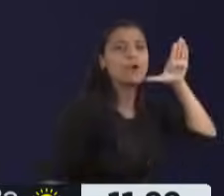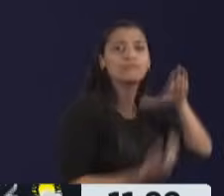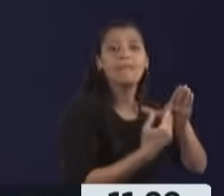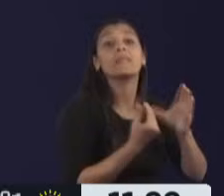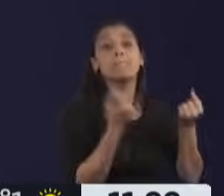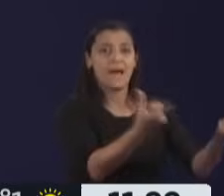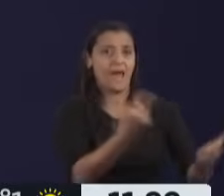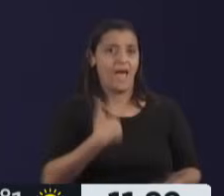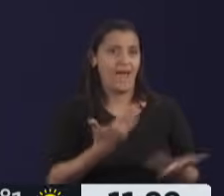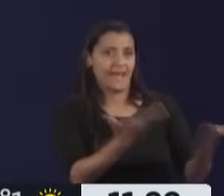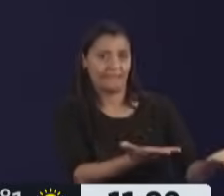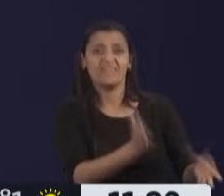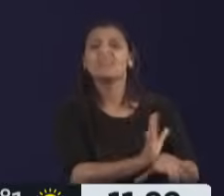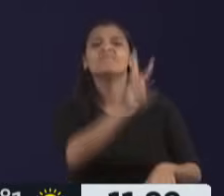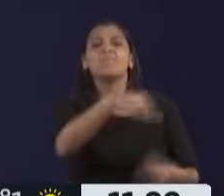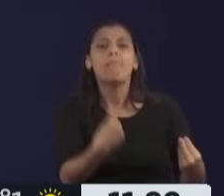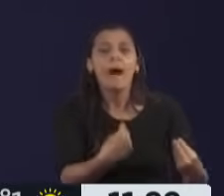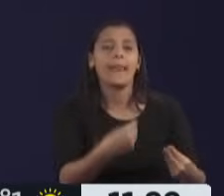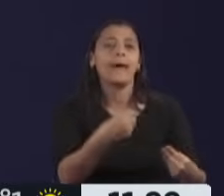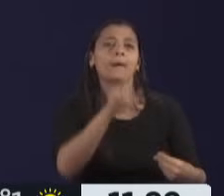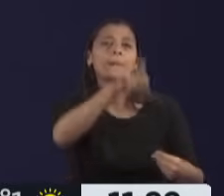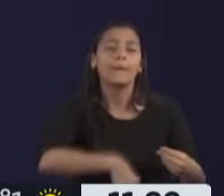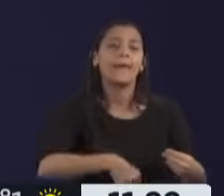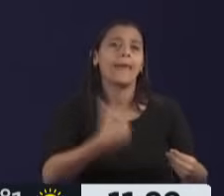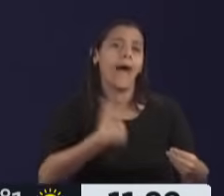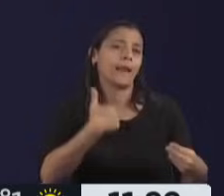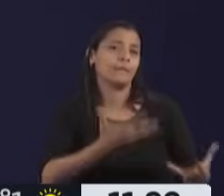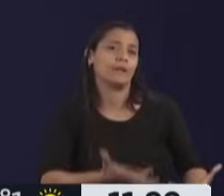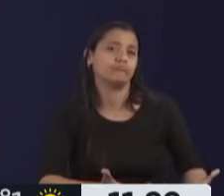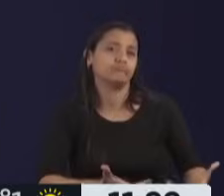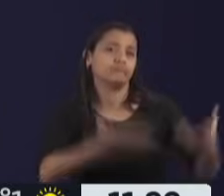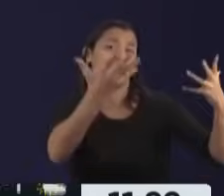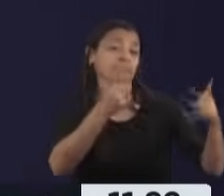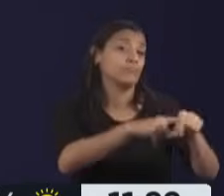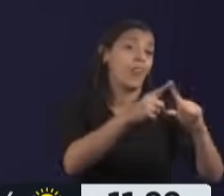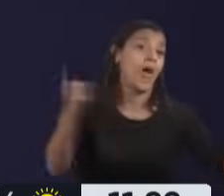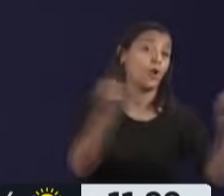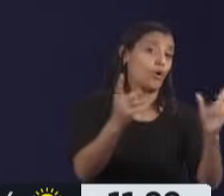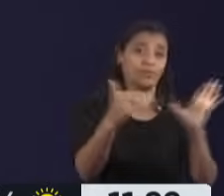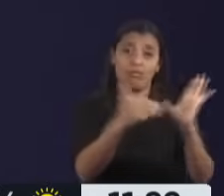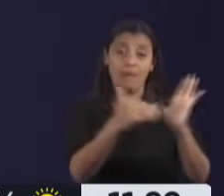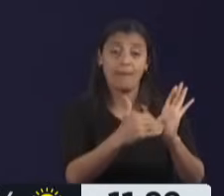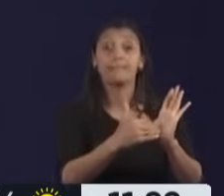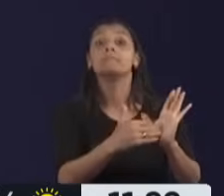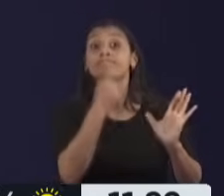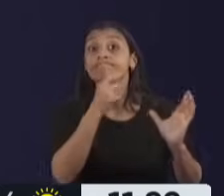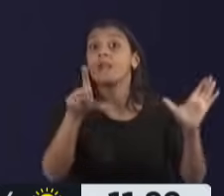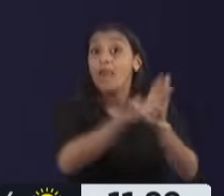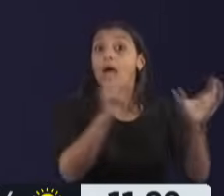Argentina en términos de crecimiento de mediano y largo plazo, y por supuesto que mientras que antes esté la ley, eso